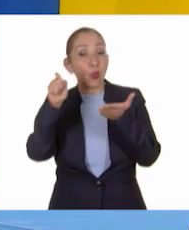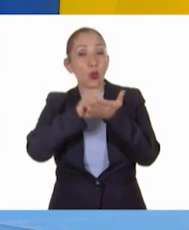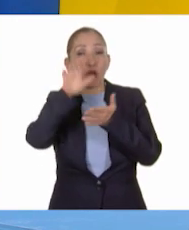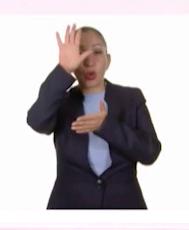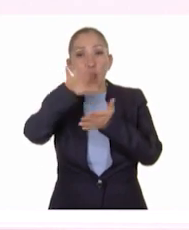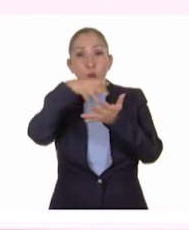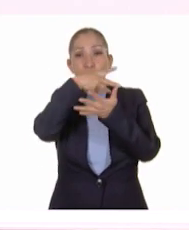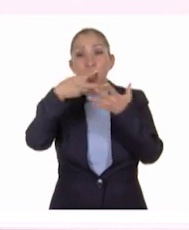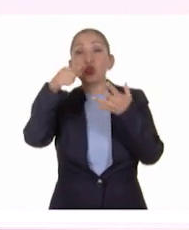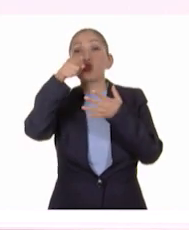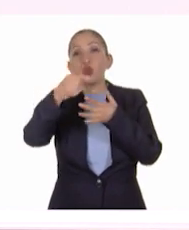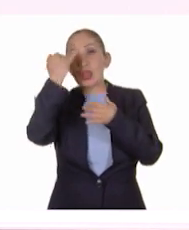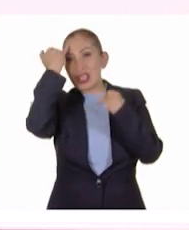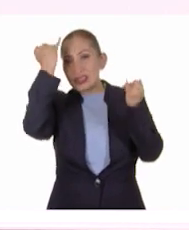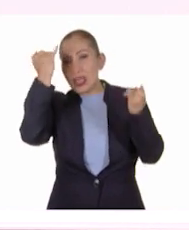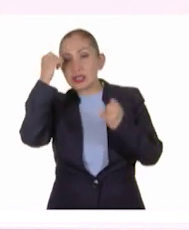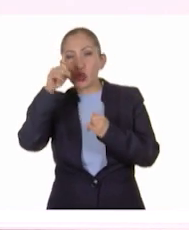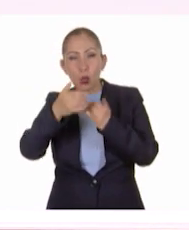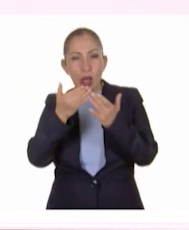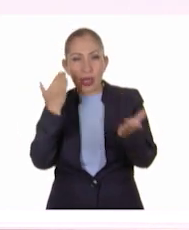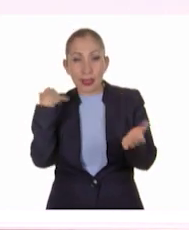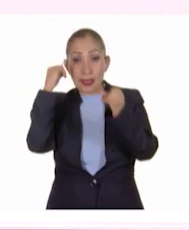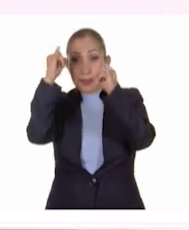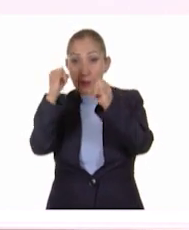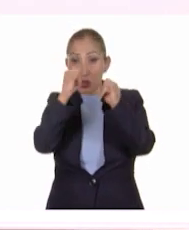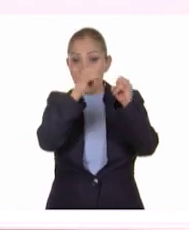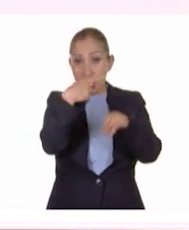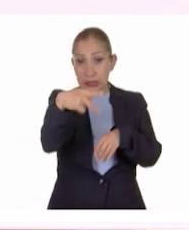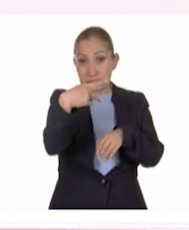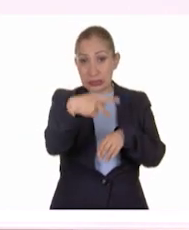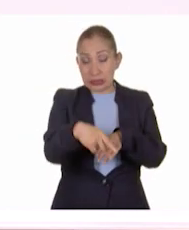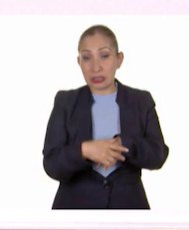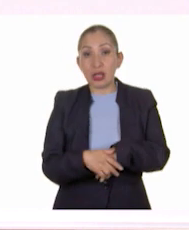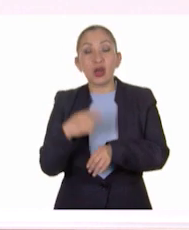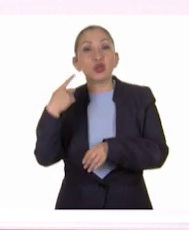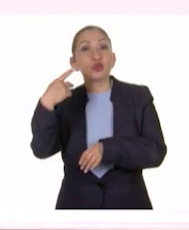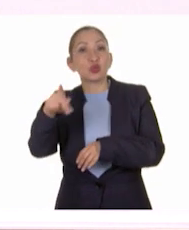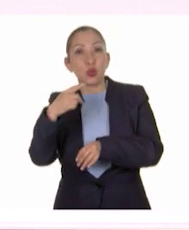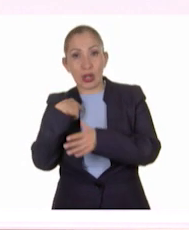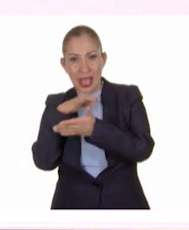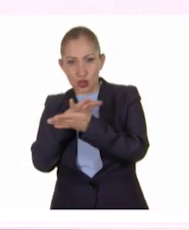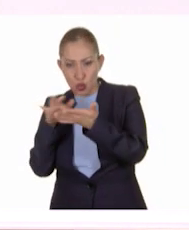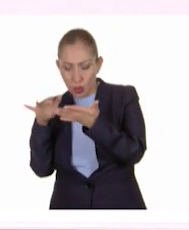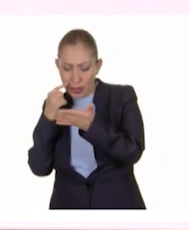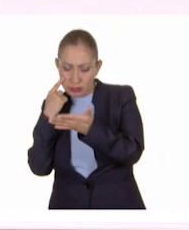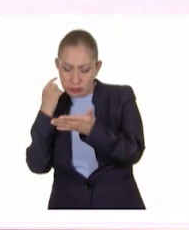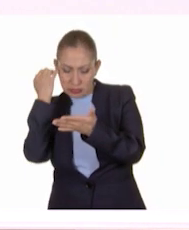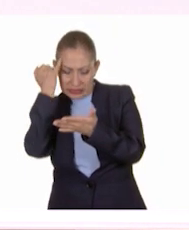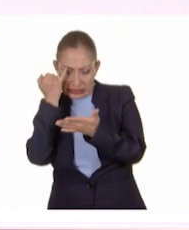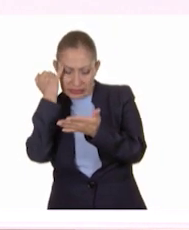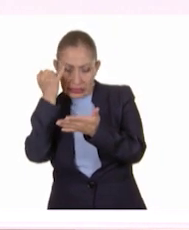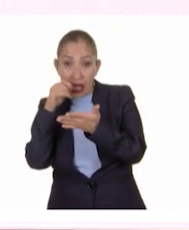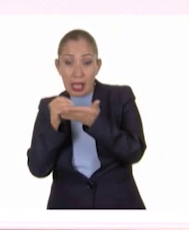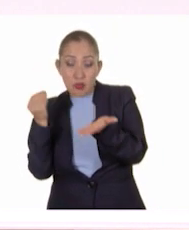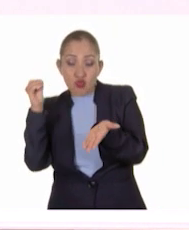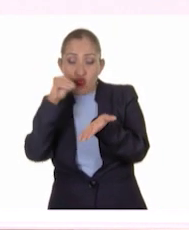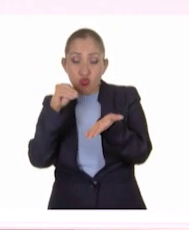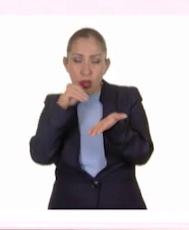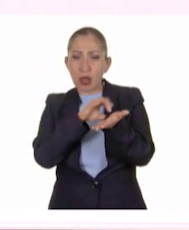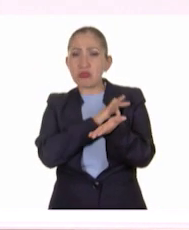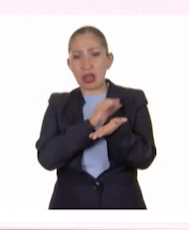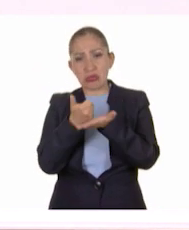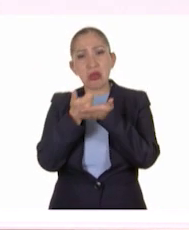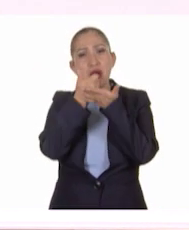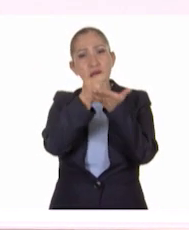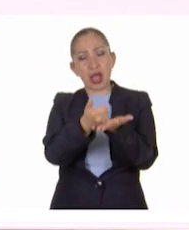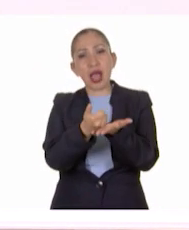con las ideas que surjan de su reflexión individual. A partir de sus propias lecturas e ideas, las respuestas que demos aquí pueden